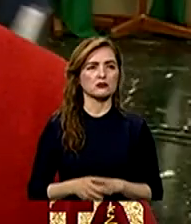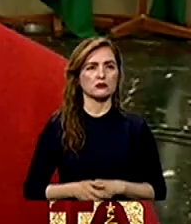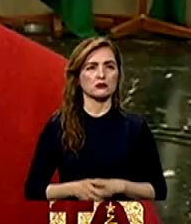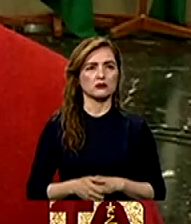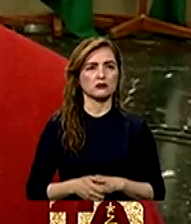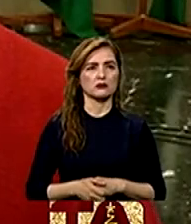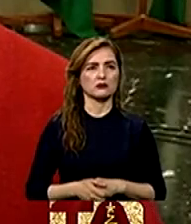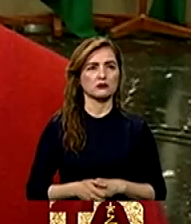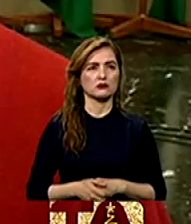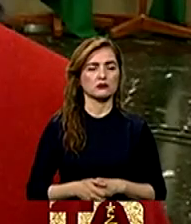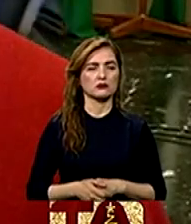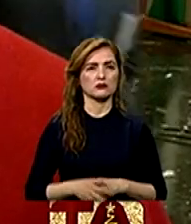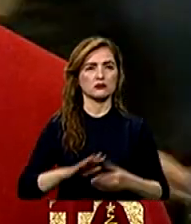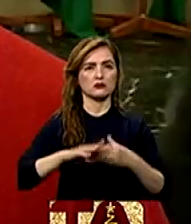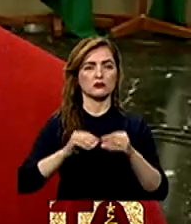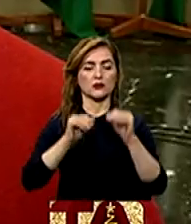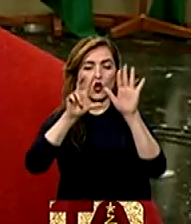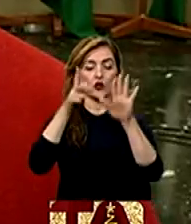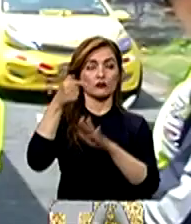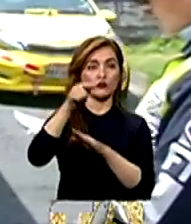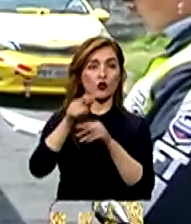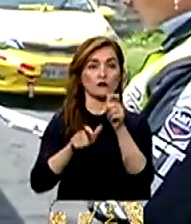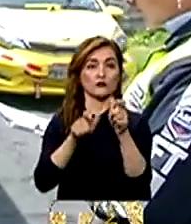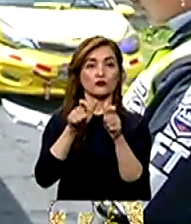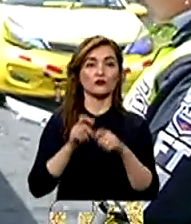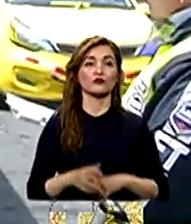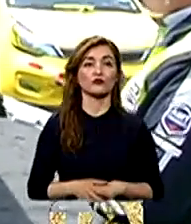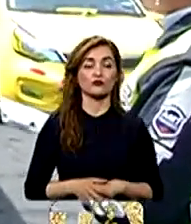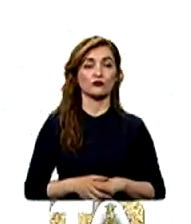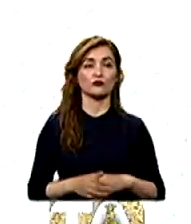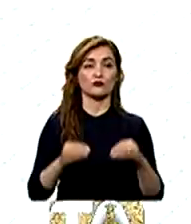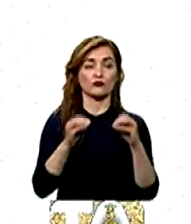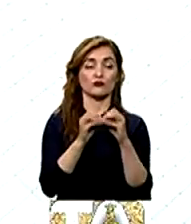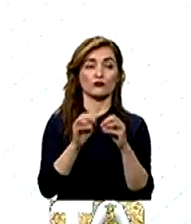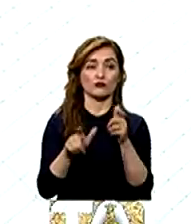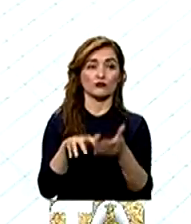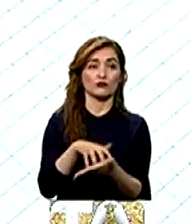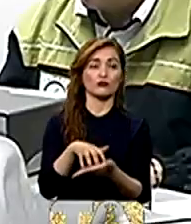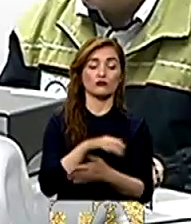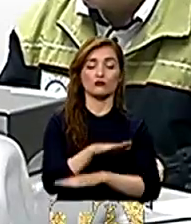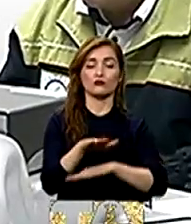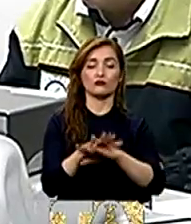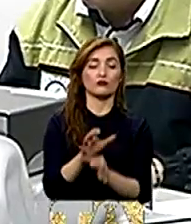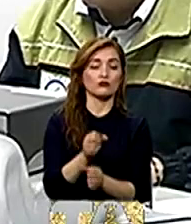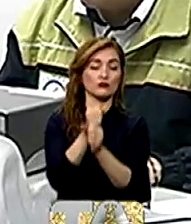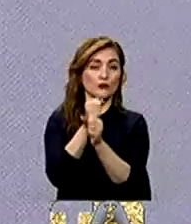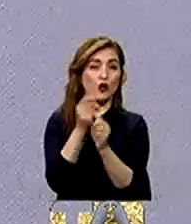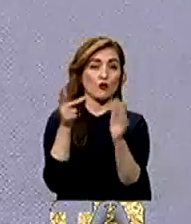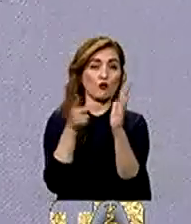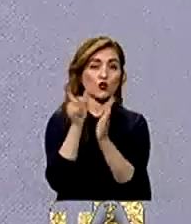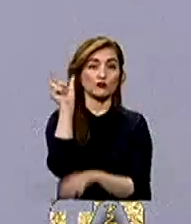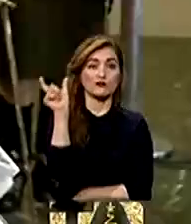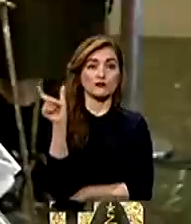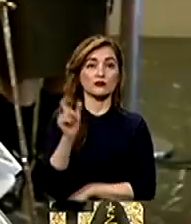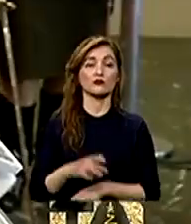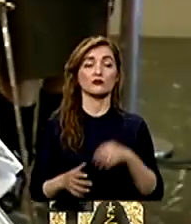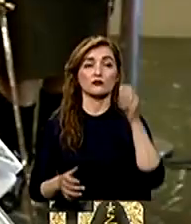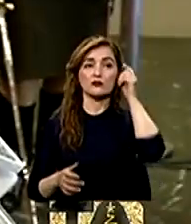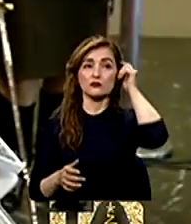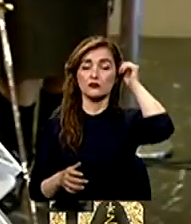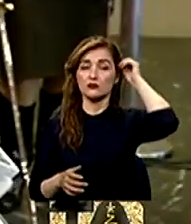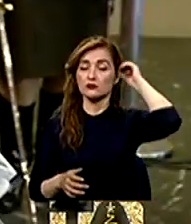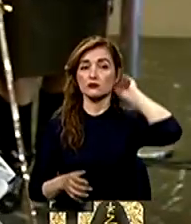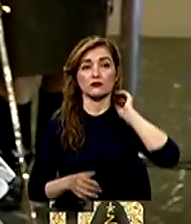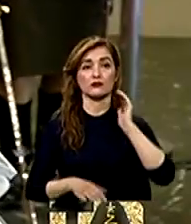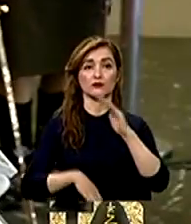solución casi a 8 millones de personas. A esto se suma varias inquietudes sobre la recuperación de puntos de la licencia. Puedes recuperar